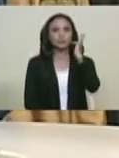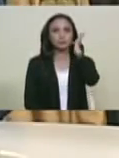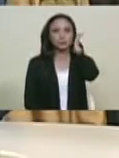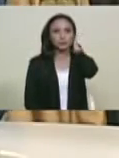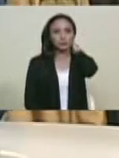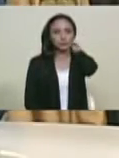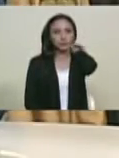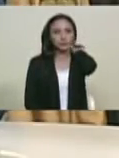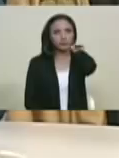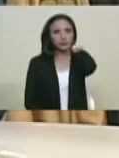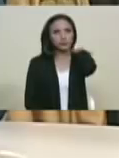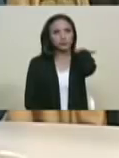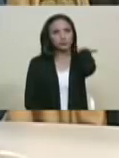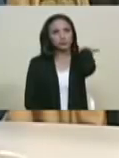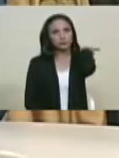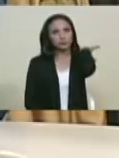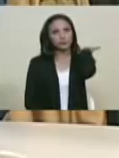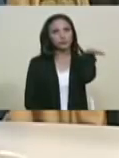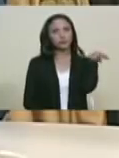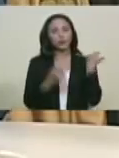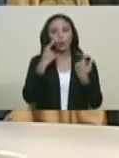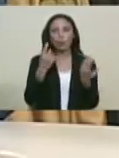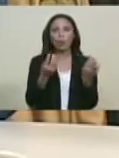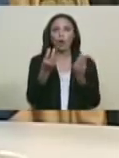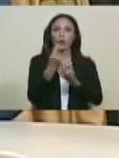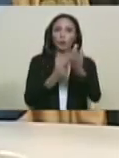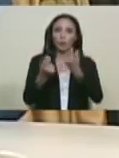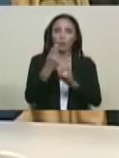desde el punto de vista económico social